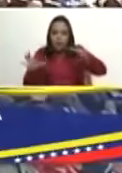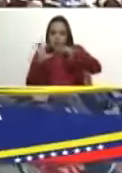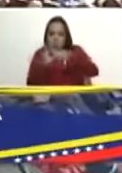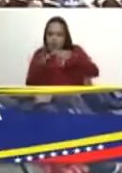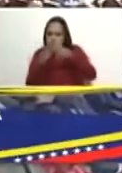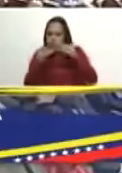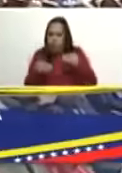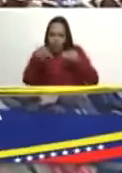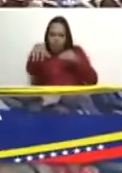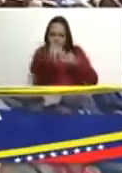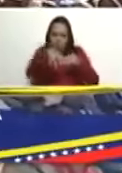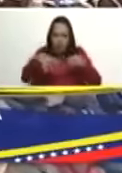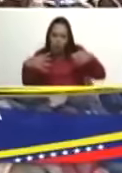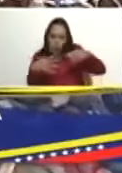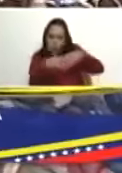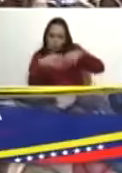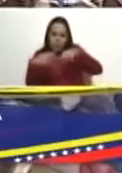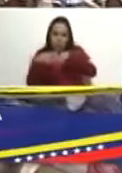esas provincias que en